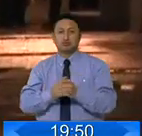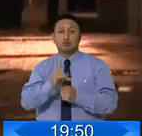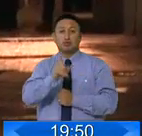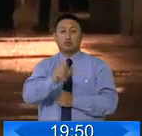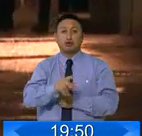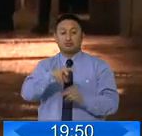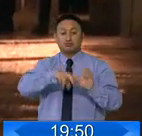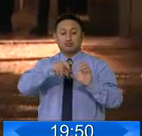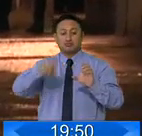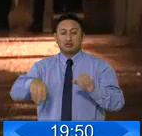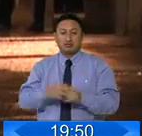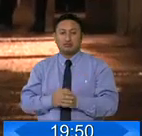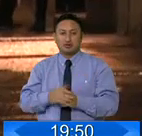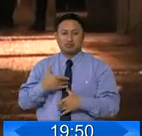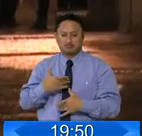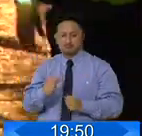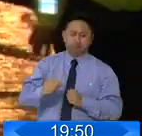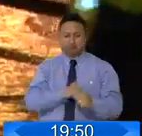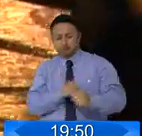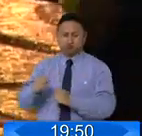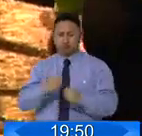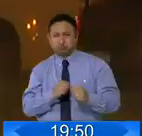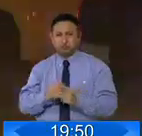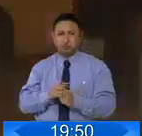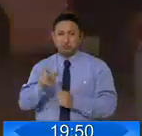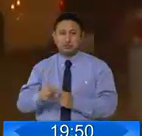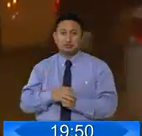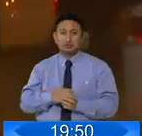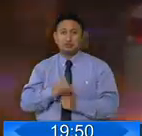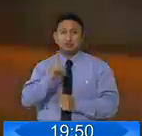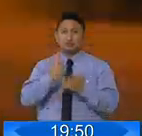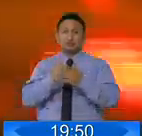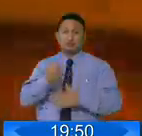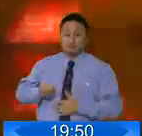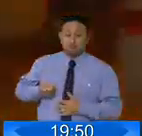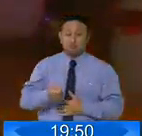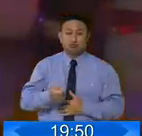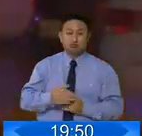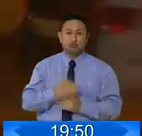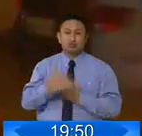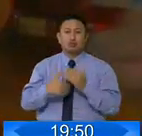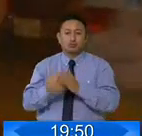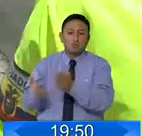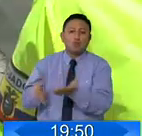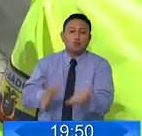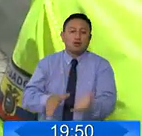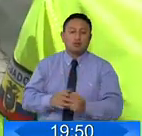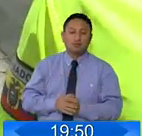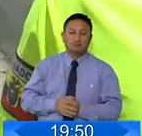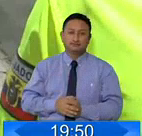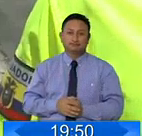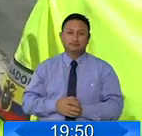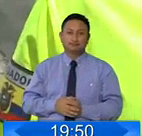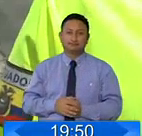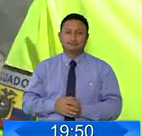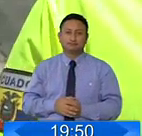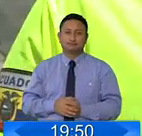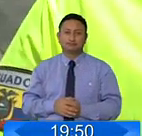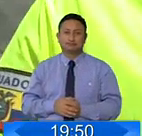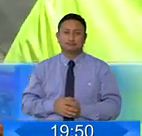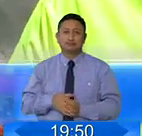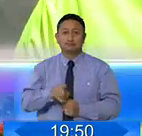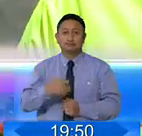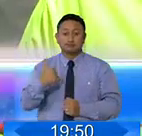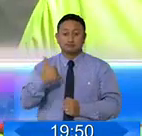un sujeto. Existe una especie de forcejeo y la víctima es herida con un puñal, muriendo a los pocos minutos. Hemos tenido eventos